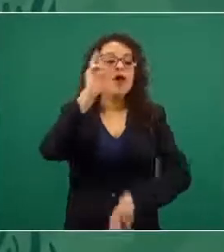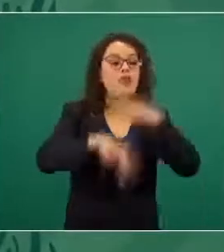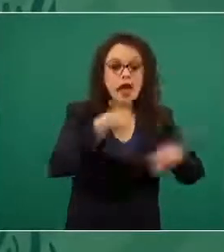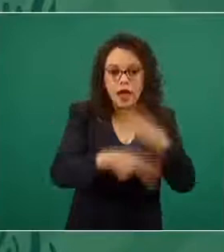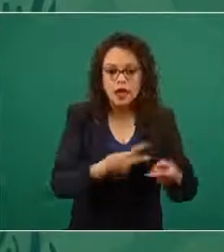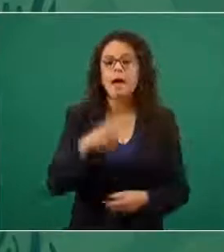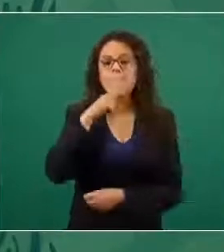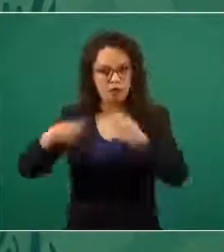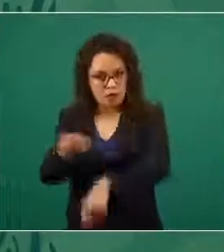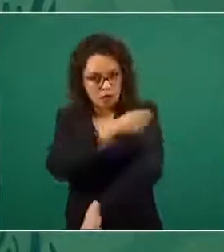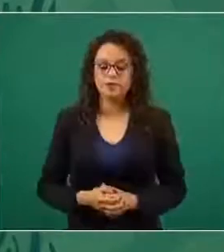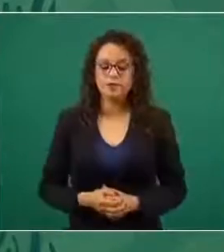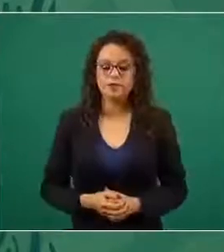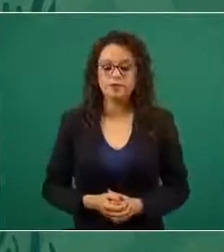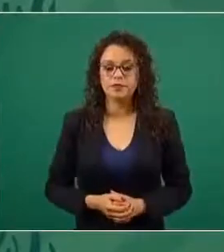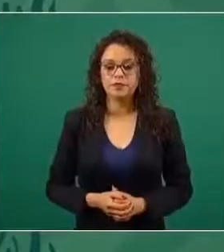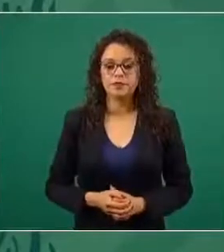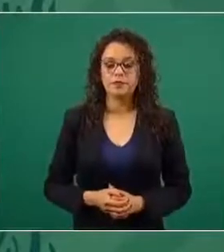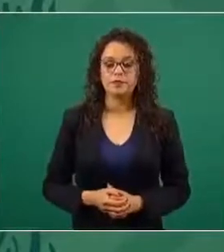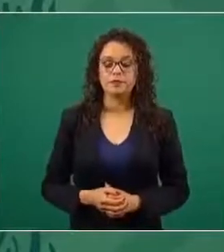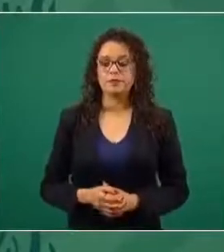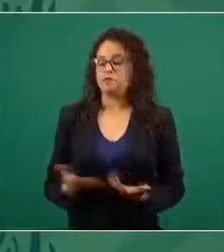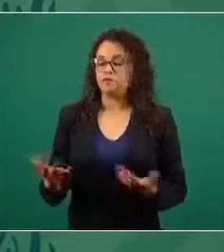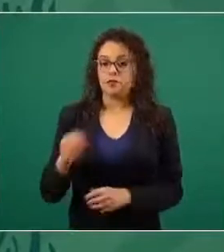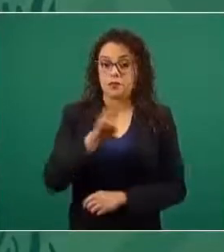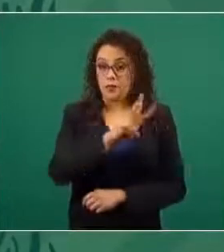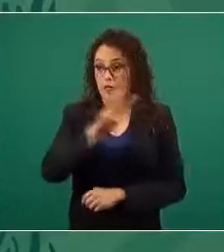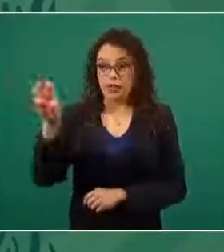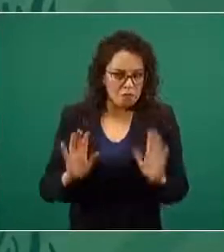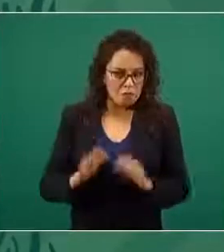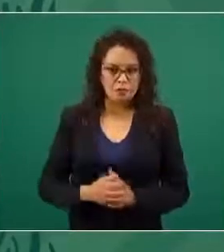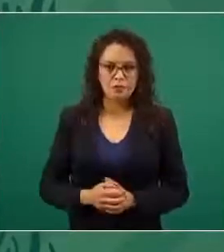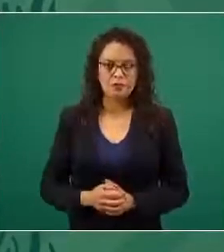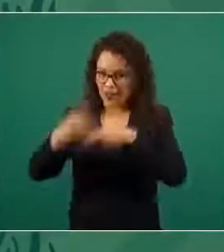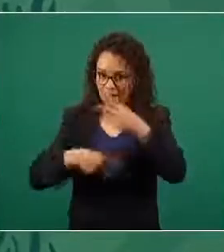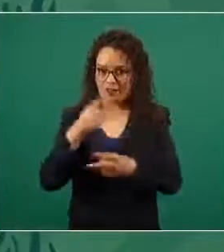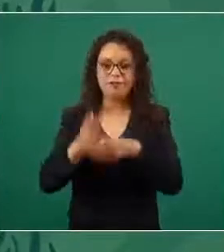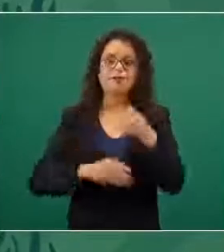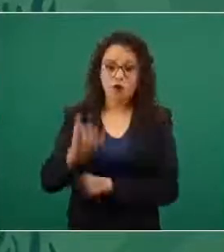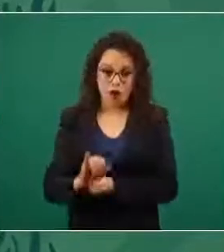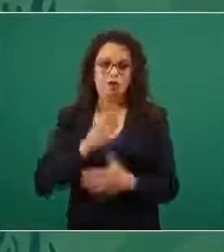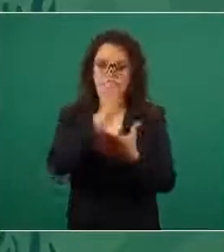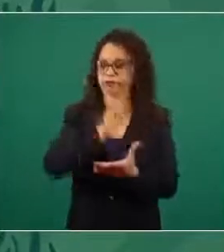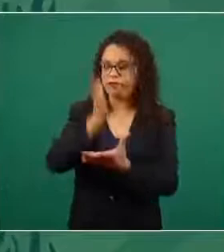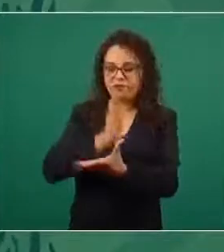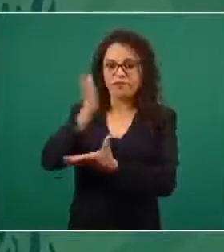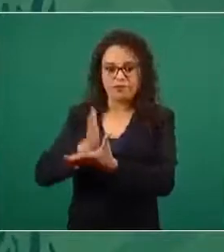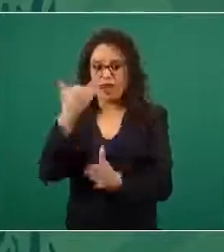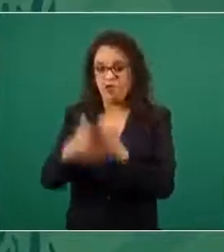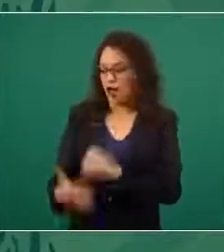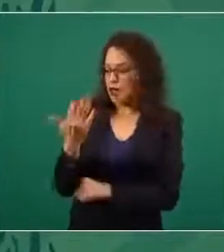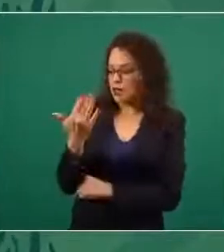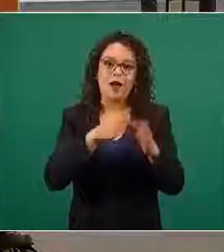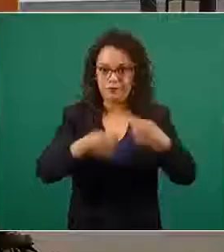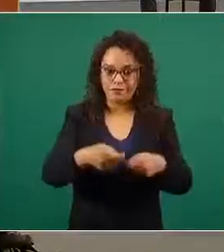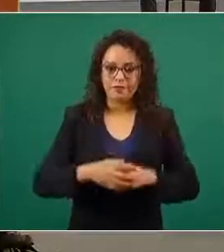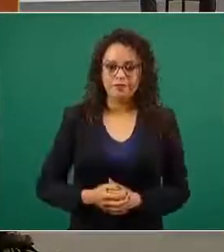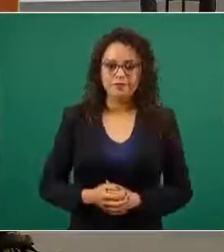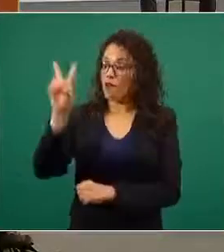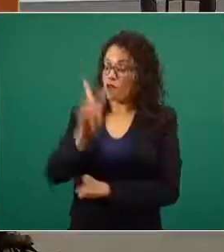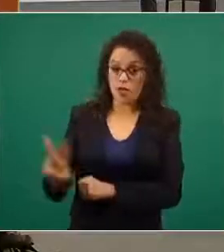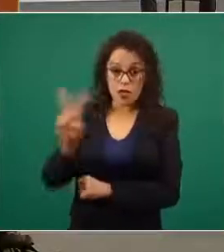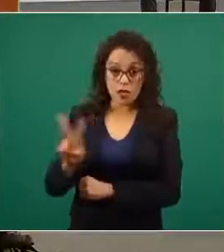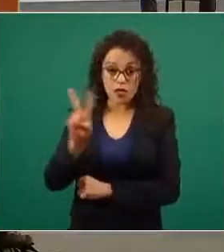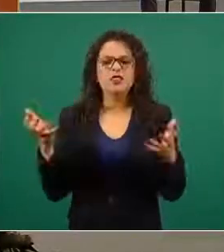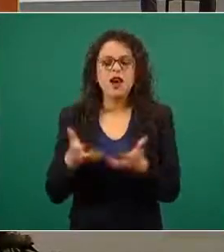a vacunar a sus casas. Si de los 300 llegaron en los 2 días 250, hay que ir miércoles y jueves a vacunar a los 50 a sus casas. El